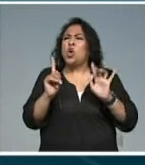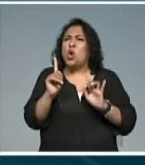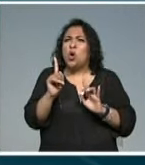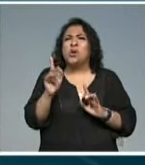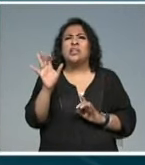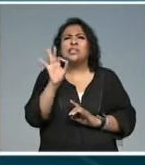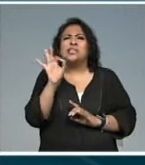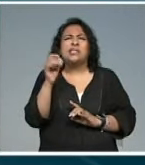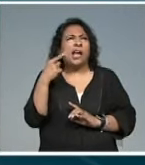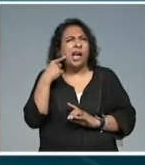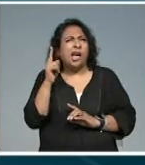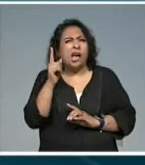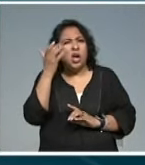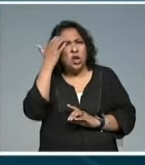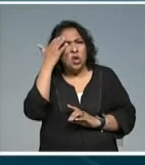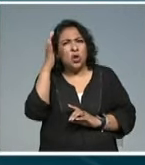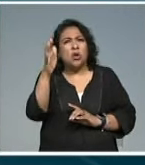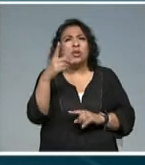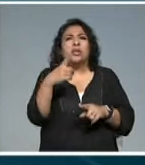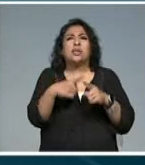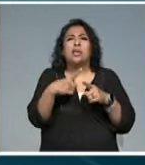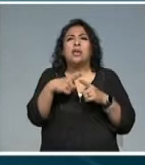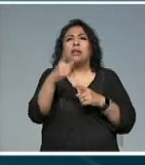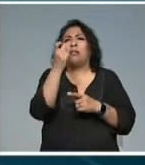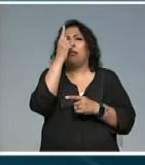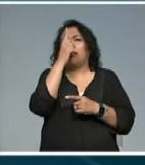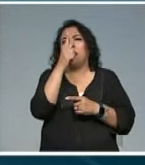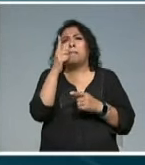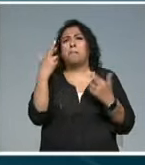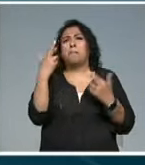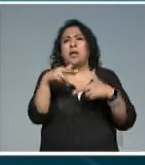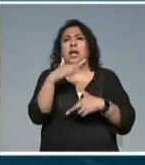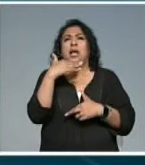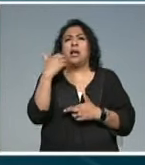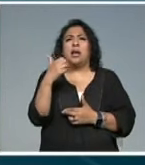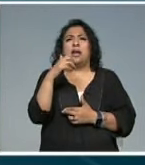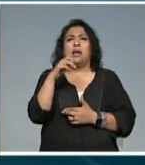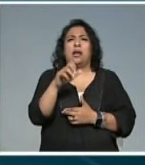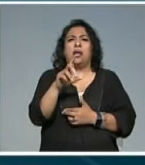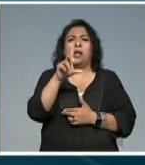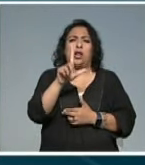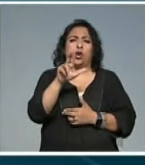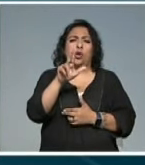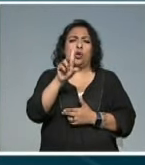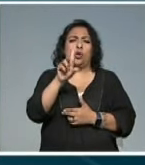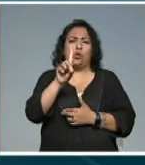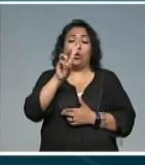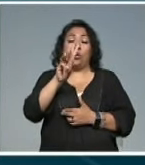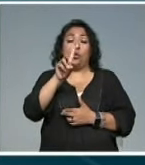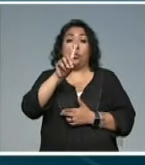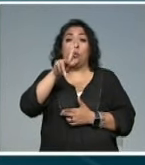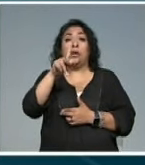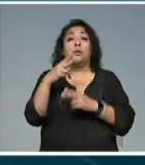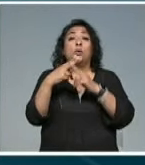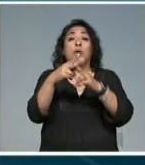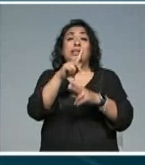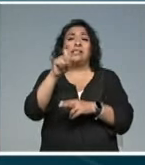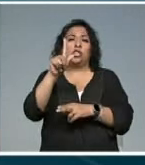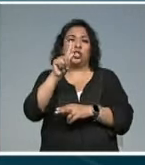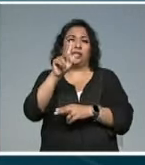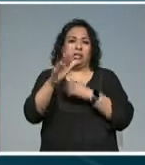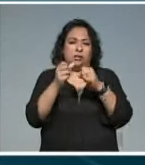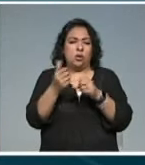lo mejor no nos suene tanto, que es el compositor y docente alemán Ludwig Philipp Schardenka, a